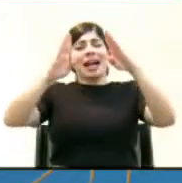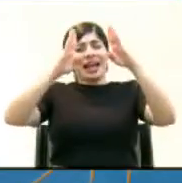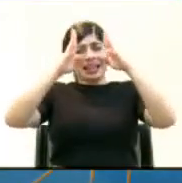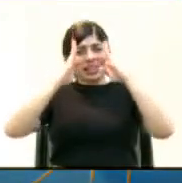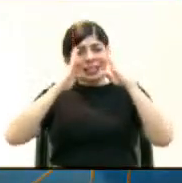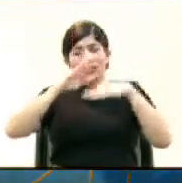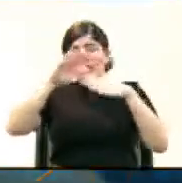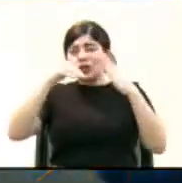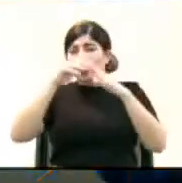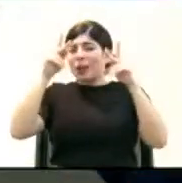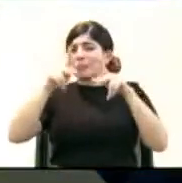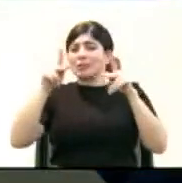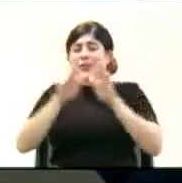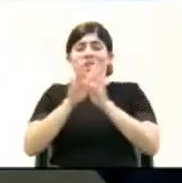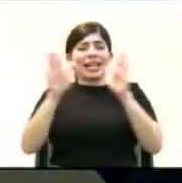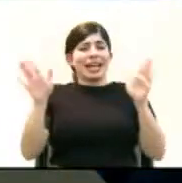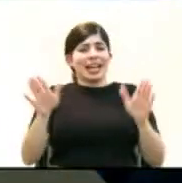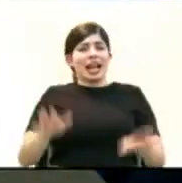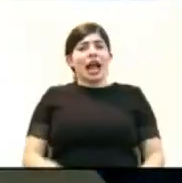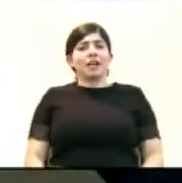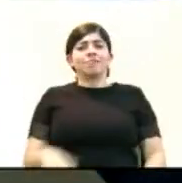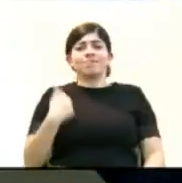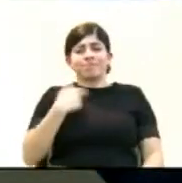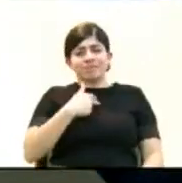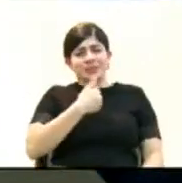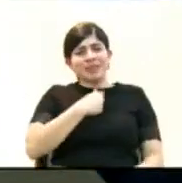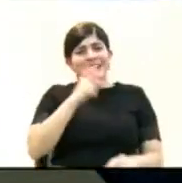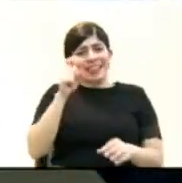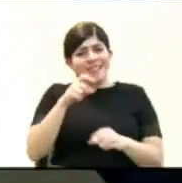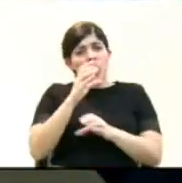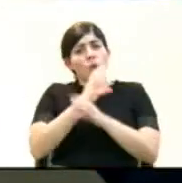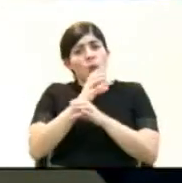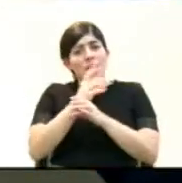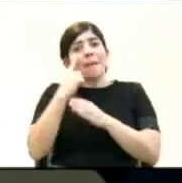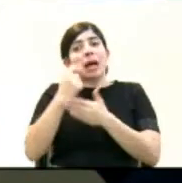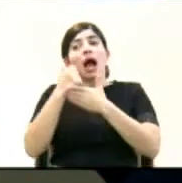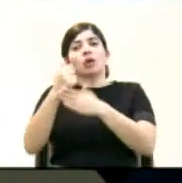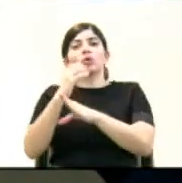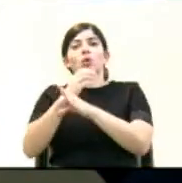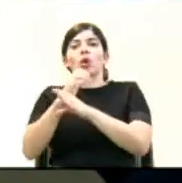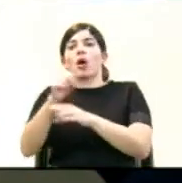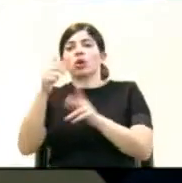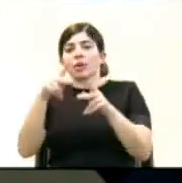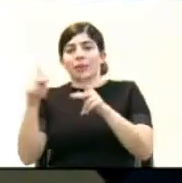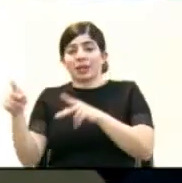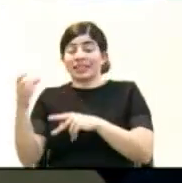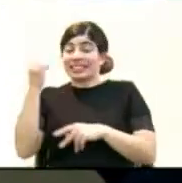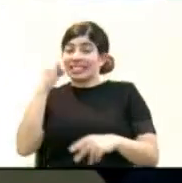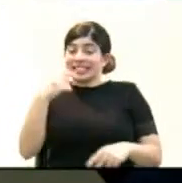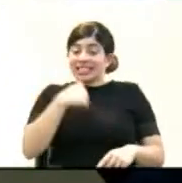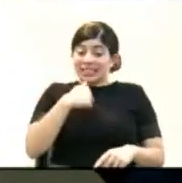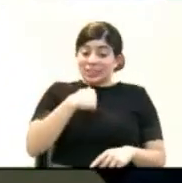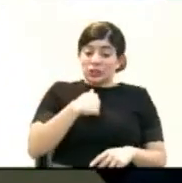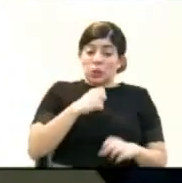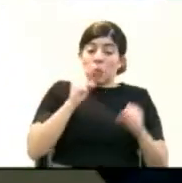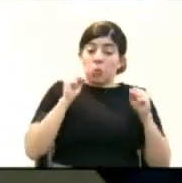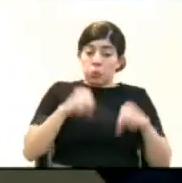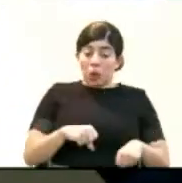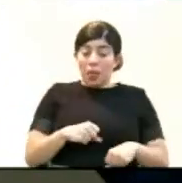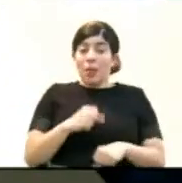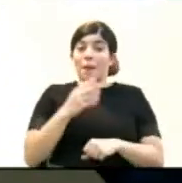a la ciudadanía en general, de que nos cuidemos para cuidar a los otros, de que si tenemos la oportunidad